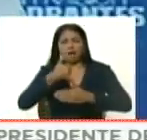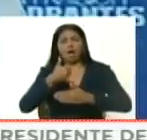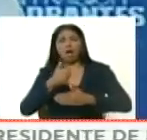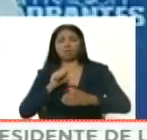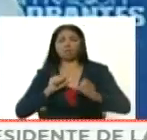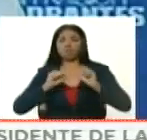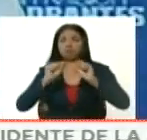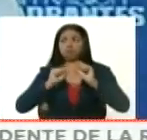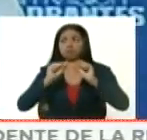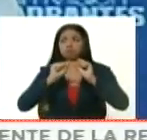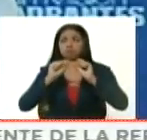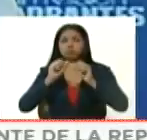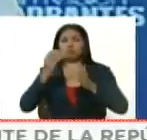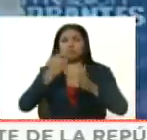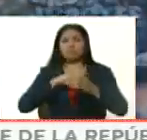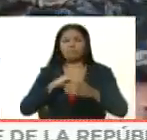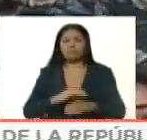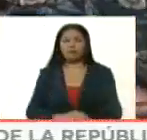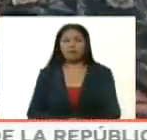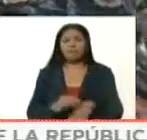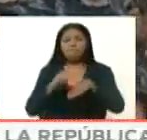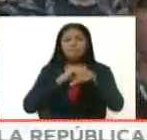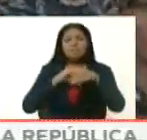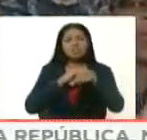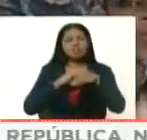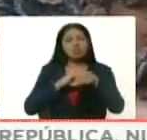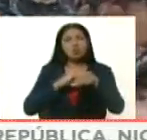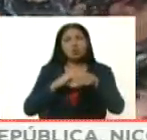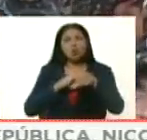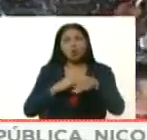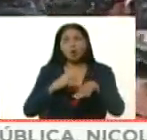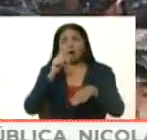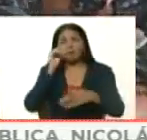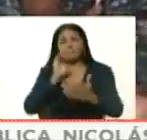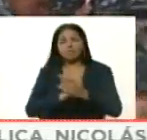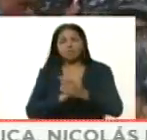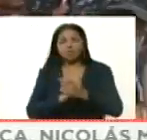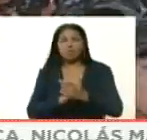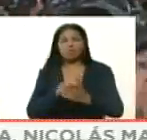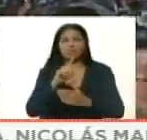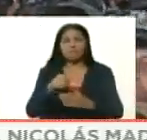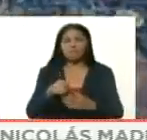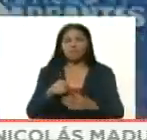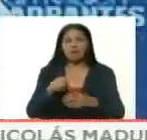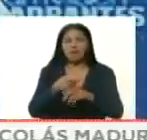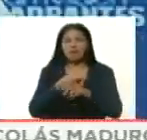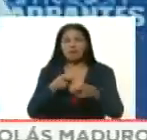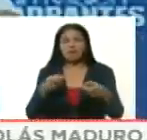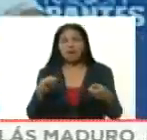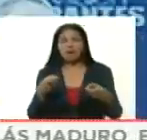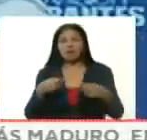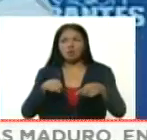Avanzar y vencer. Ministro Reverol, compañero general,